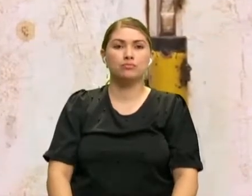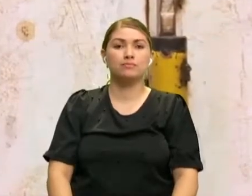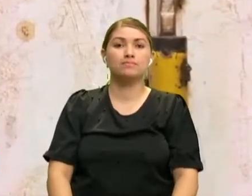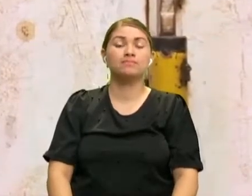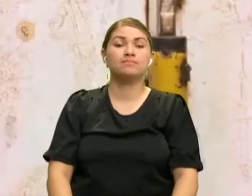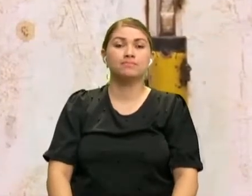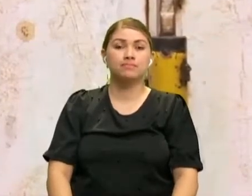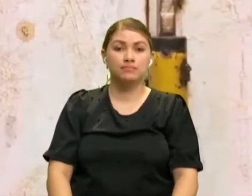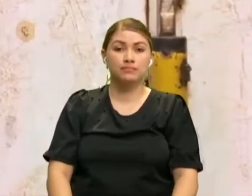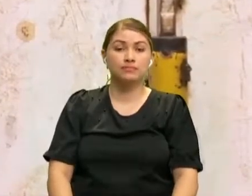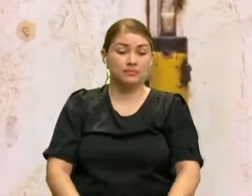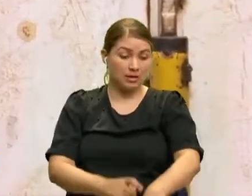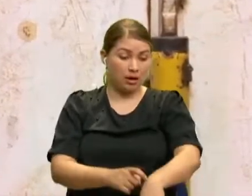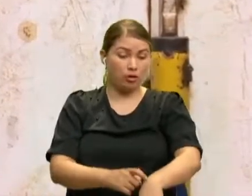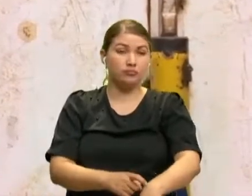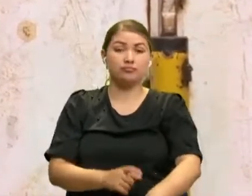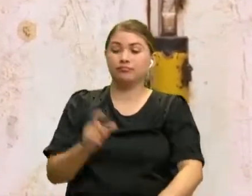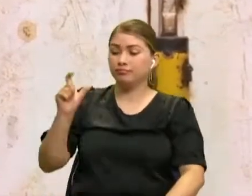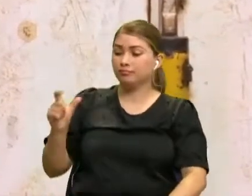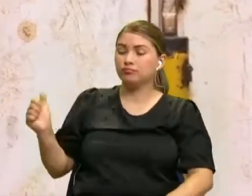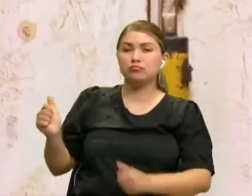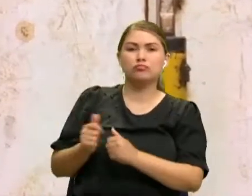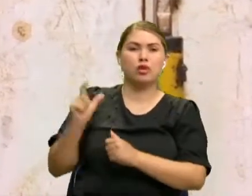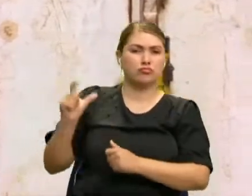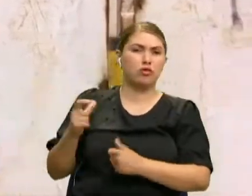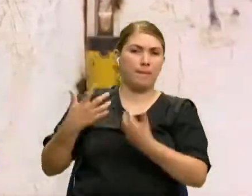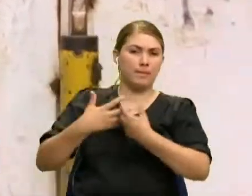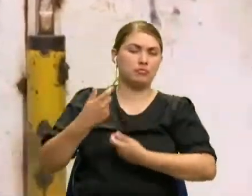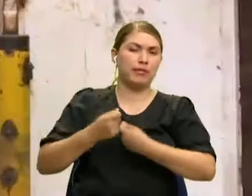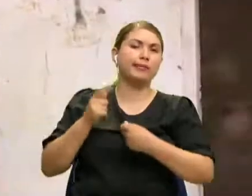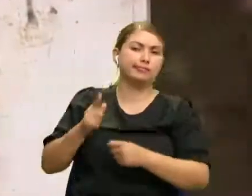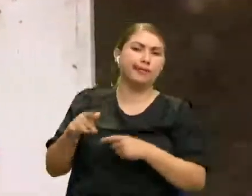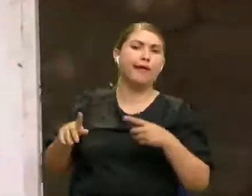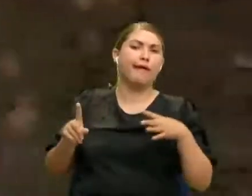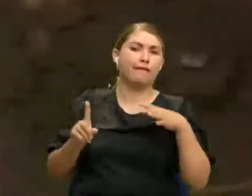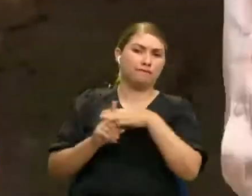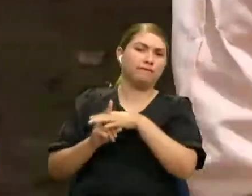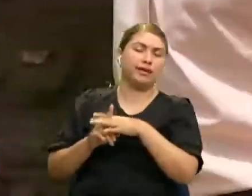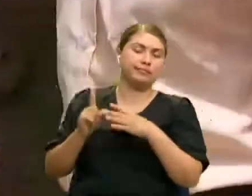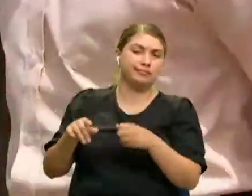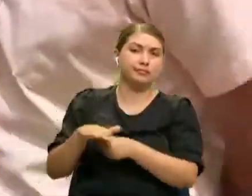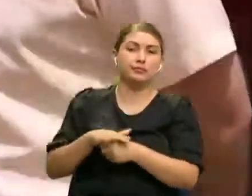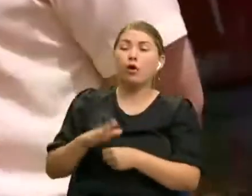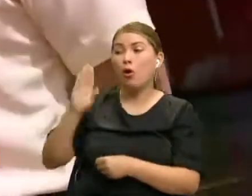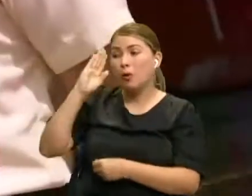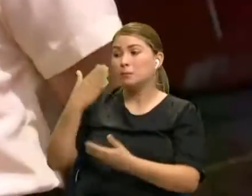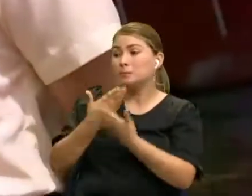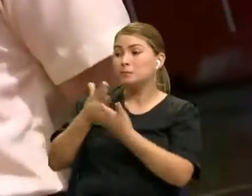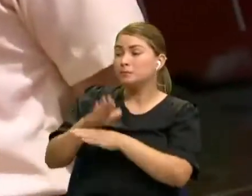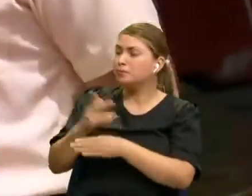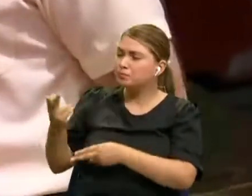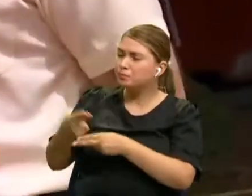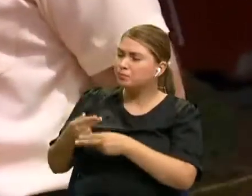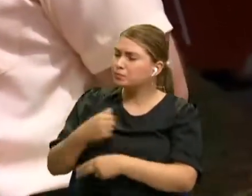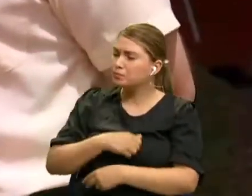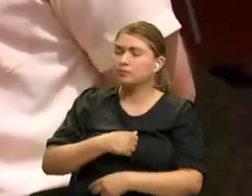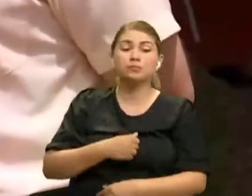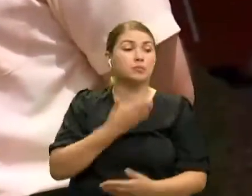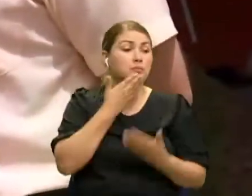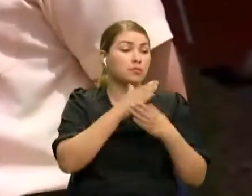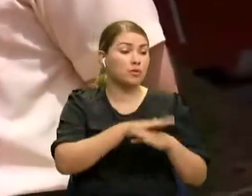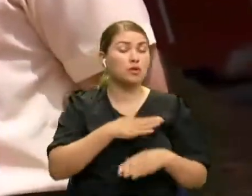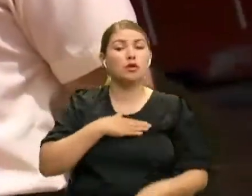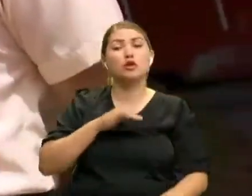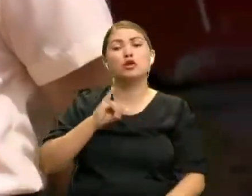Miren, pues precisamente a esta hora me acompaña uno de los empresarios que también se ha visto pues, perjudicado por esta situación. Hola, buenas tardes. ¿Me permite su nombre, por favor? Buenas tardes,